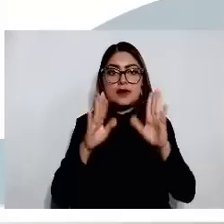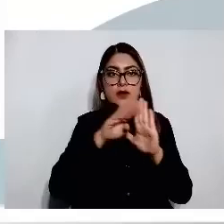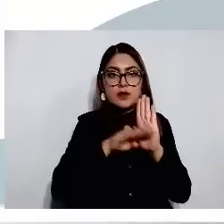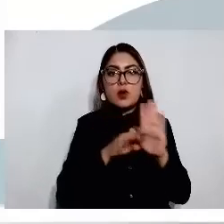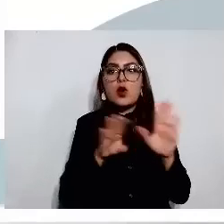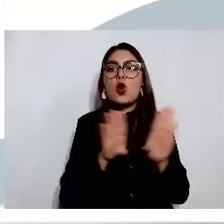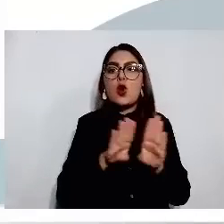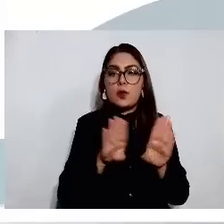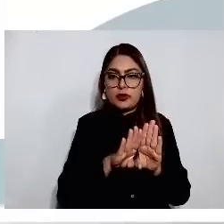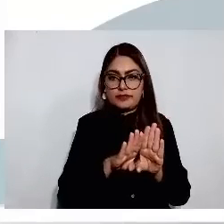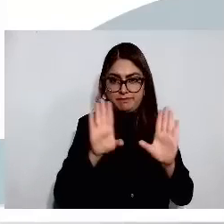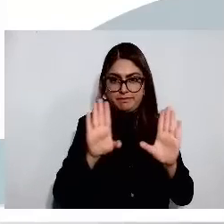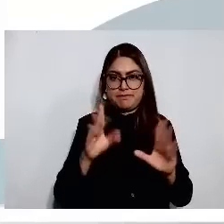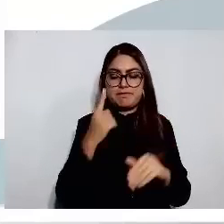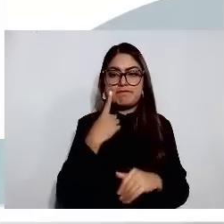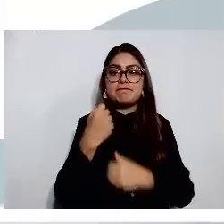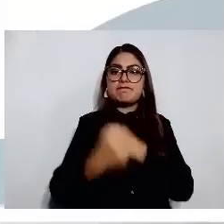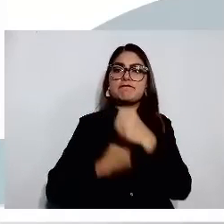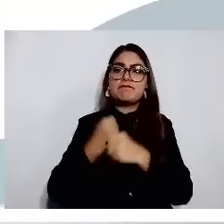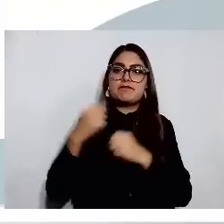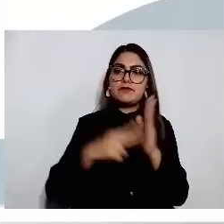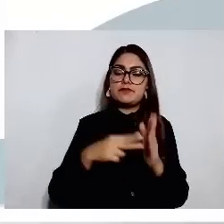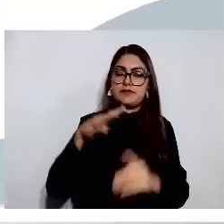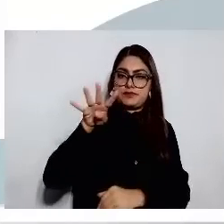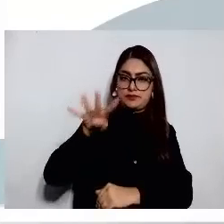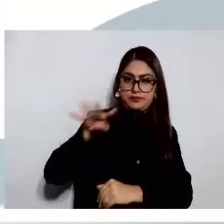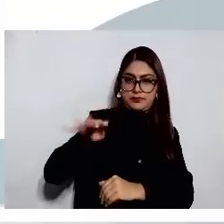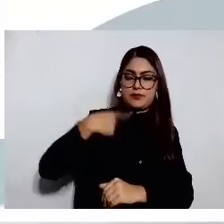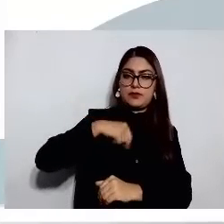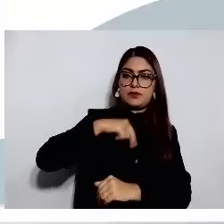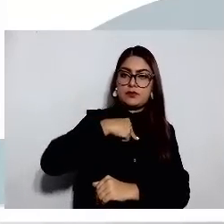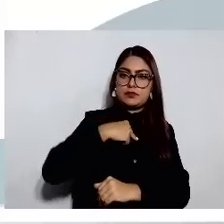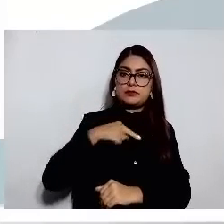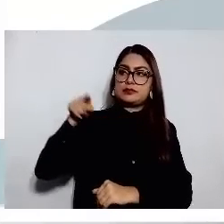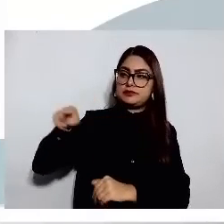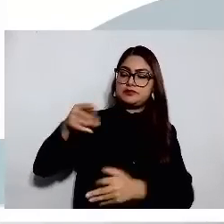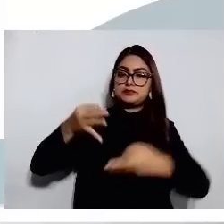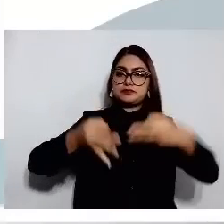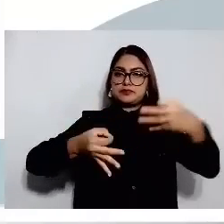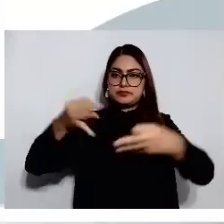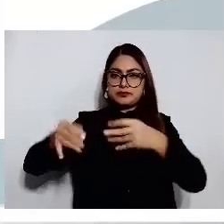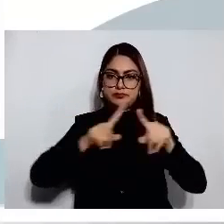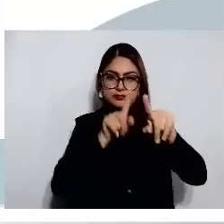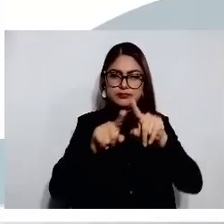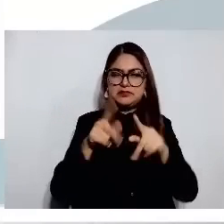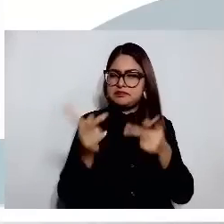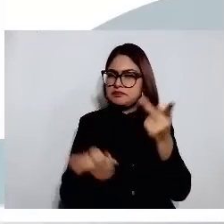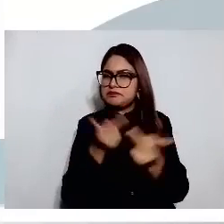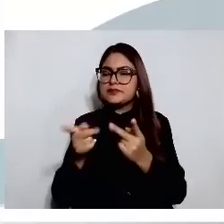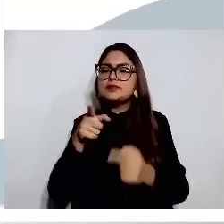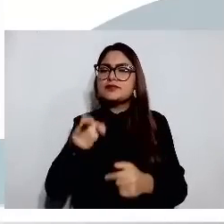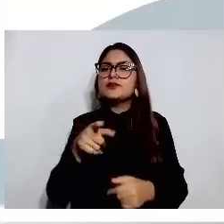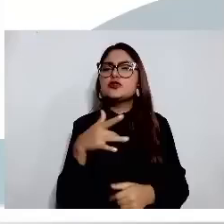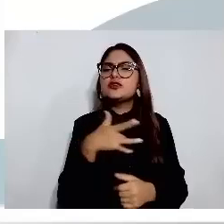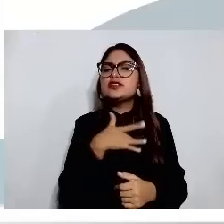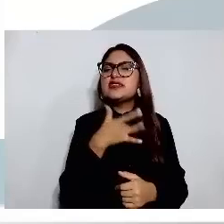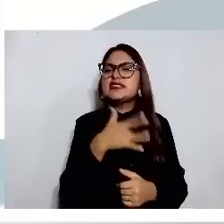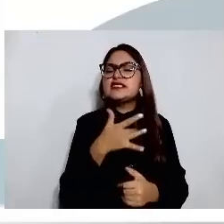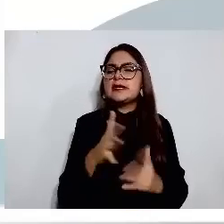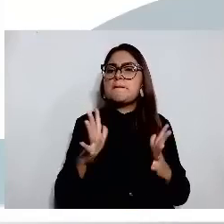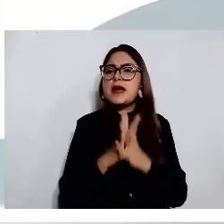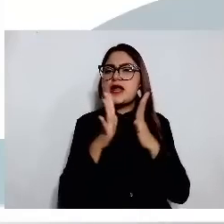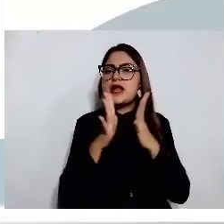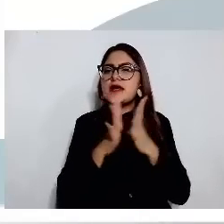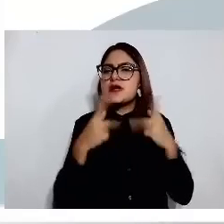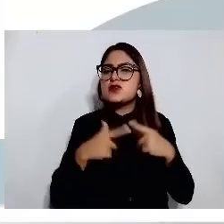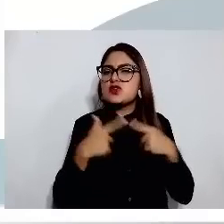2019 le preguntamos a los poderes judiciales qué entendían y cuáles eran sus mecanismos de participación ciudadana y las respuestas fueron de